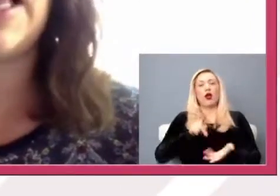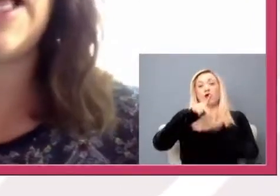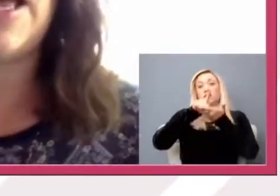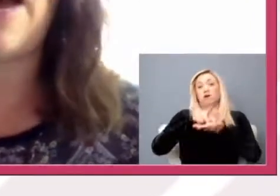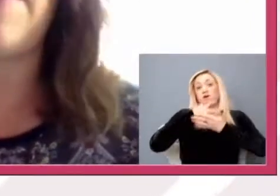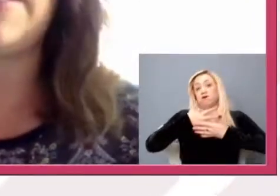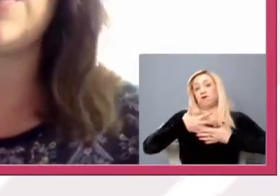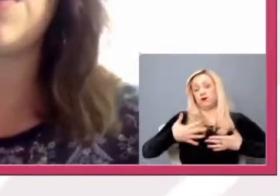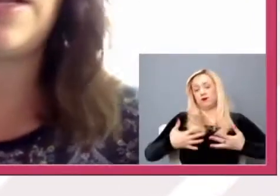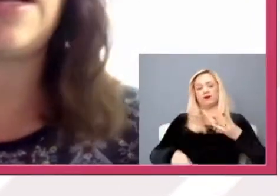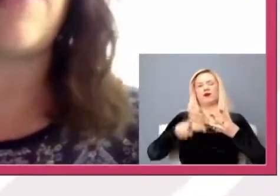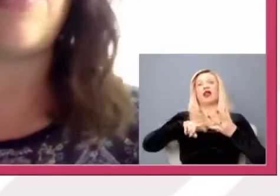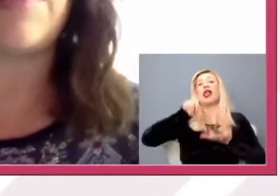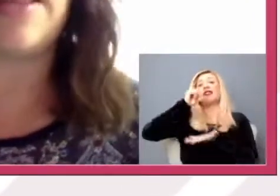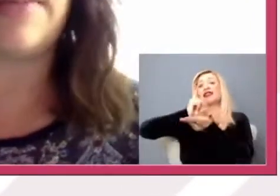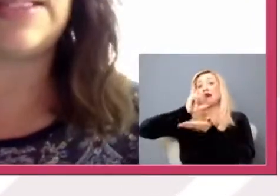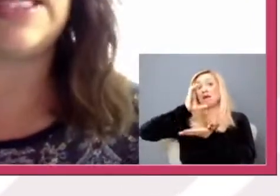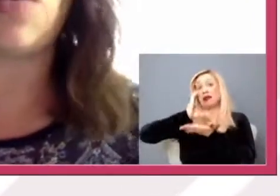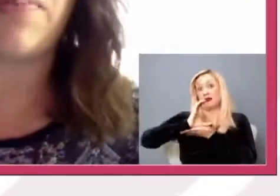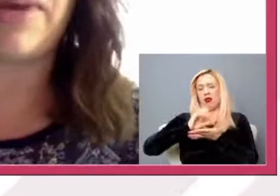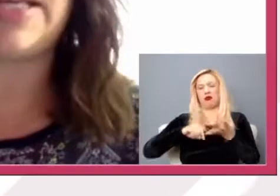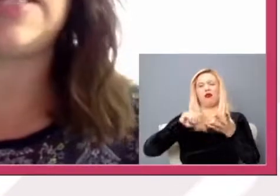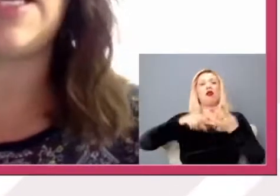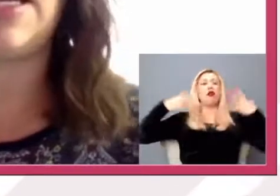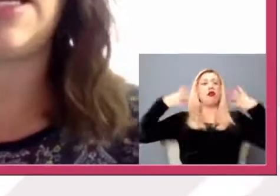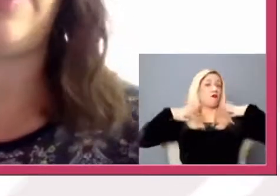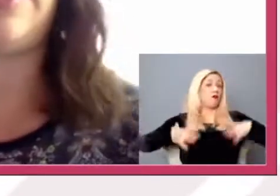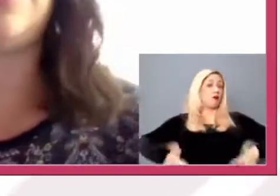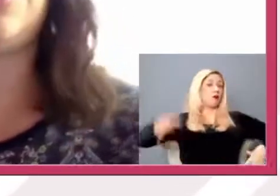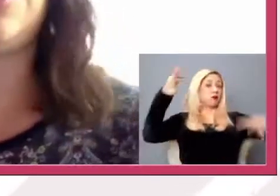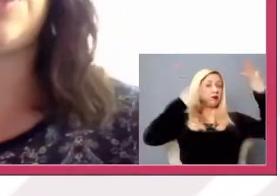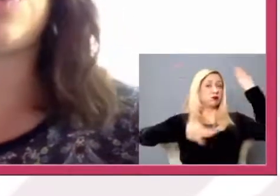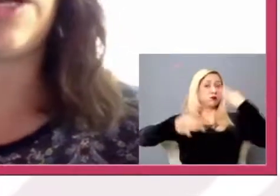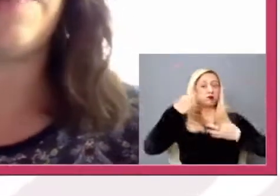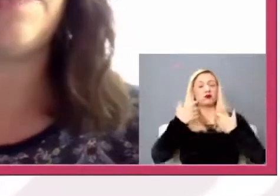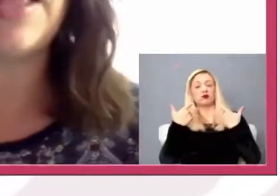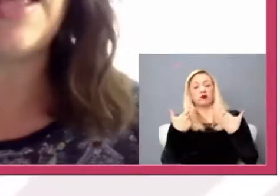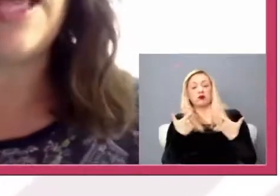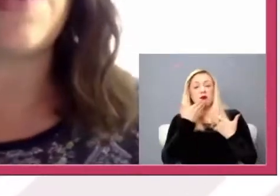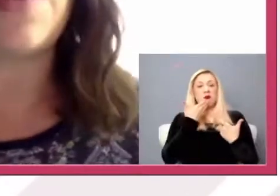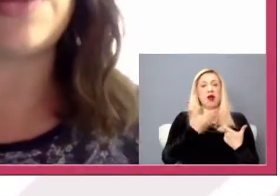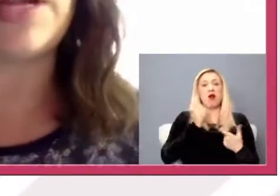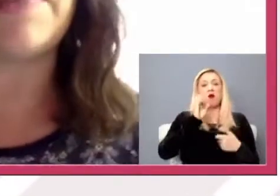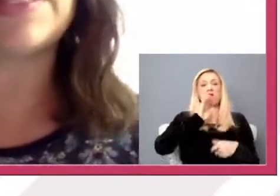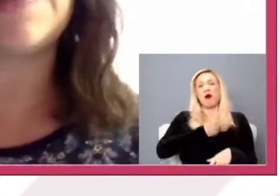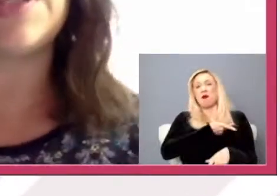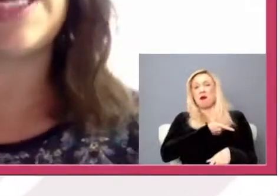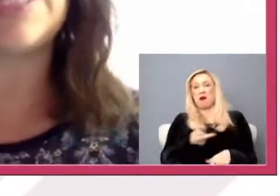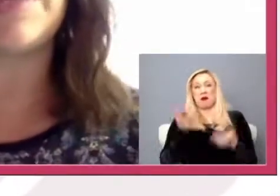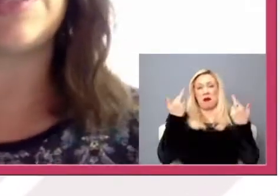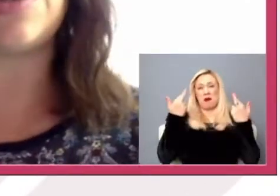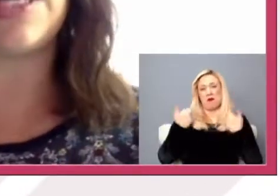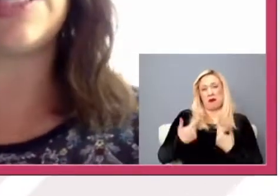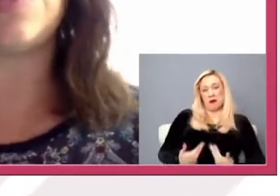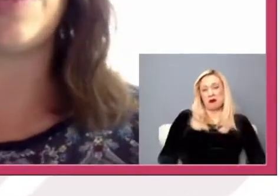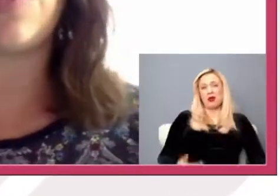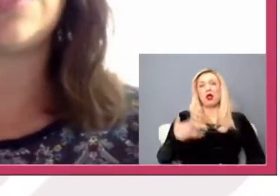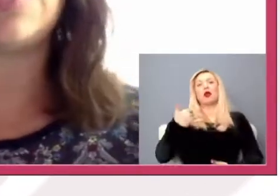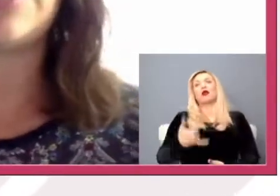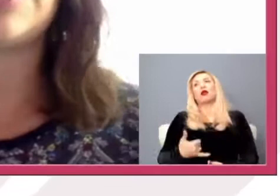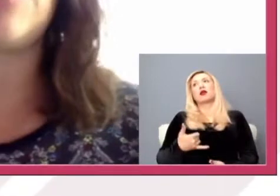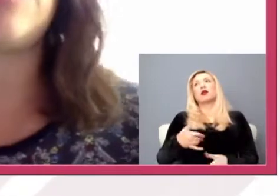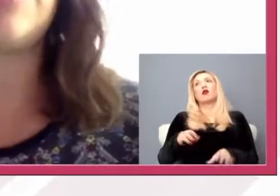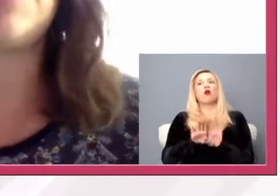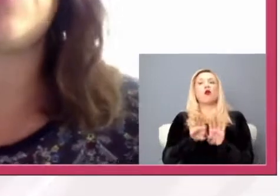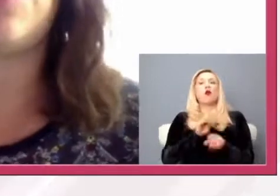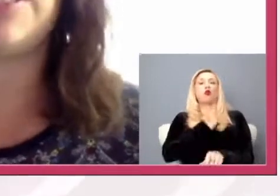discapacidad, hablan sobre la forma de vestir o apariencia y la orientación sexual. En cuanto a la percepción de las personas sobre cuáles son